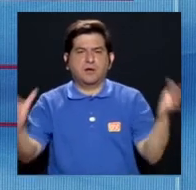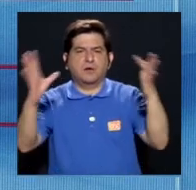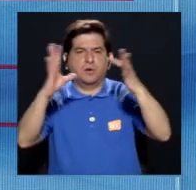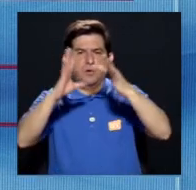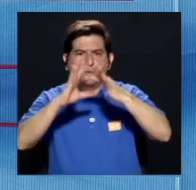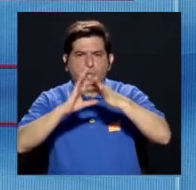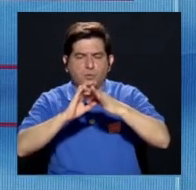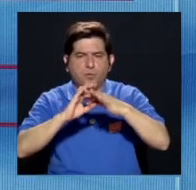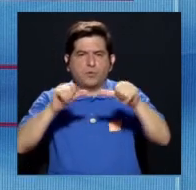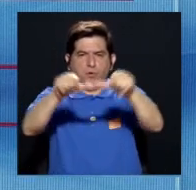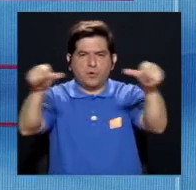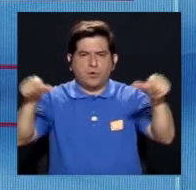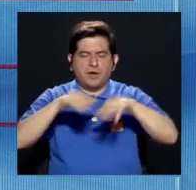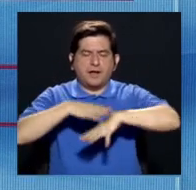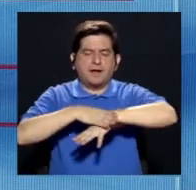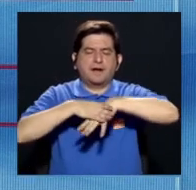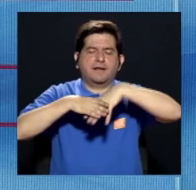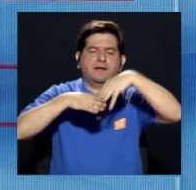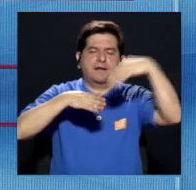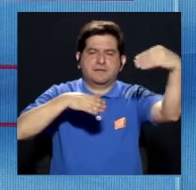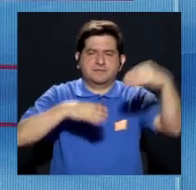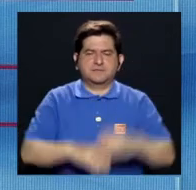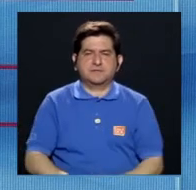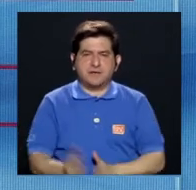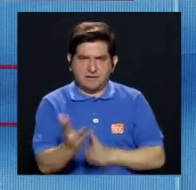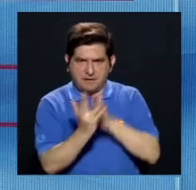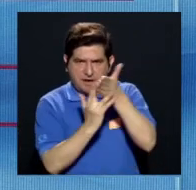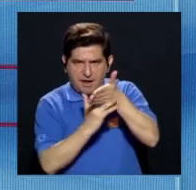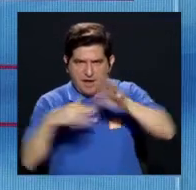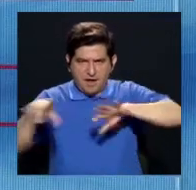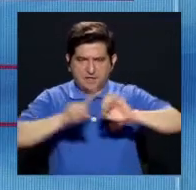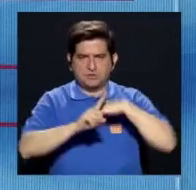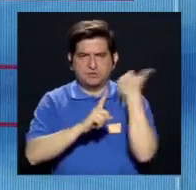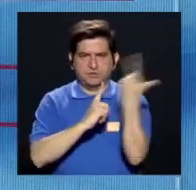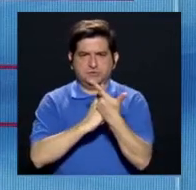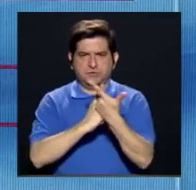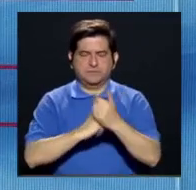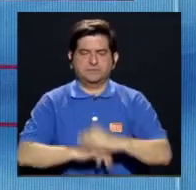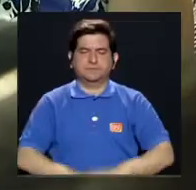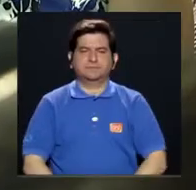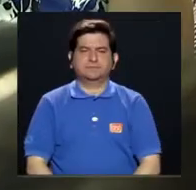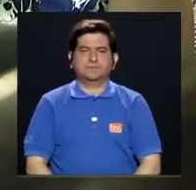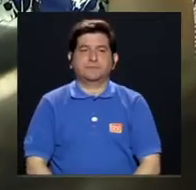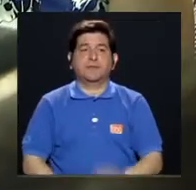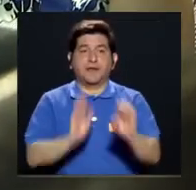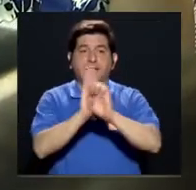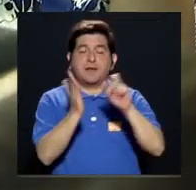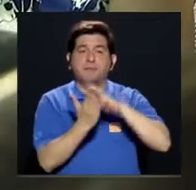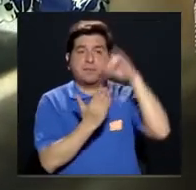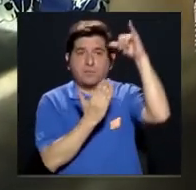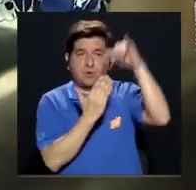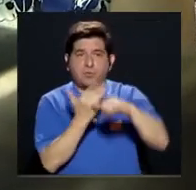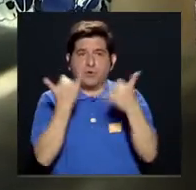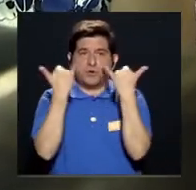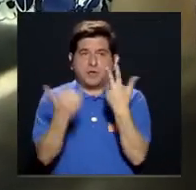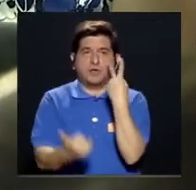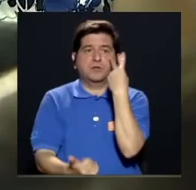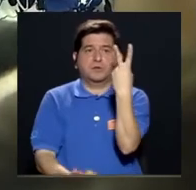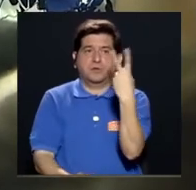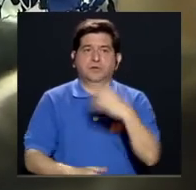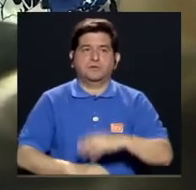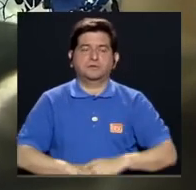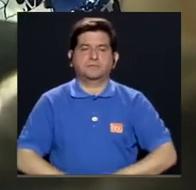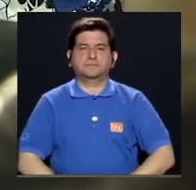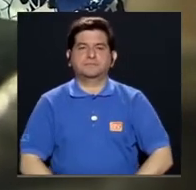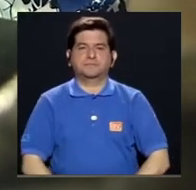vinculación con el sector externo por medio de la acción social, como el proyecto que veremos a